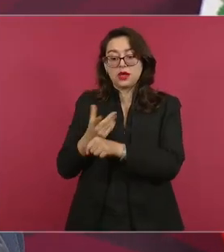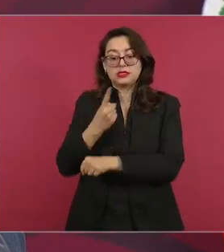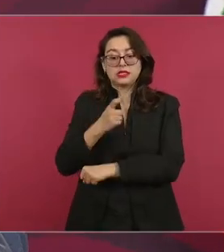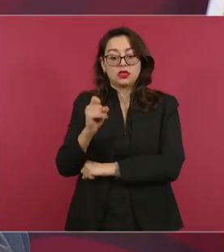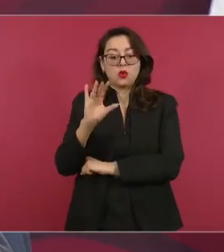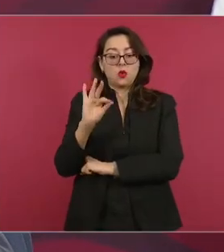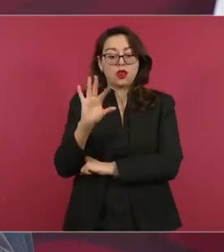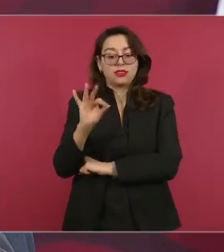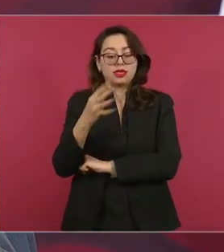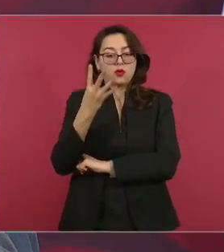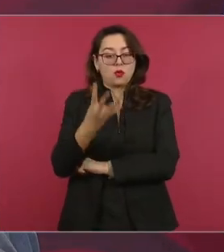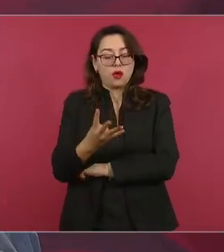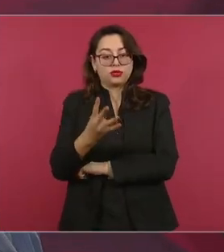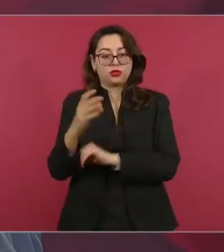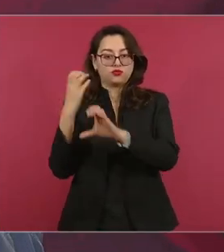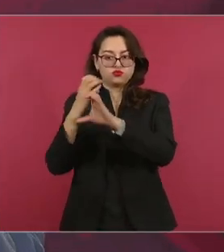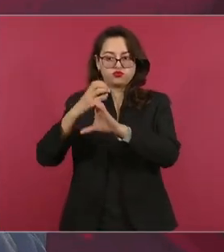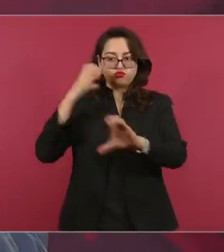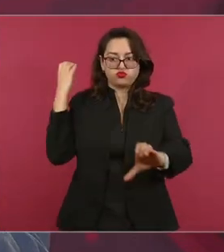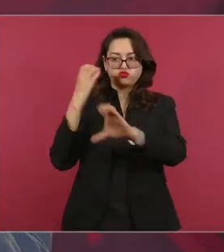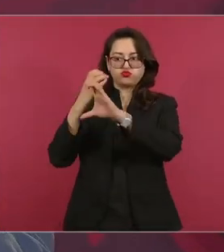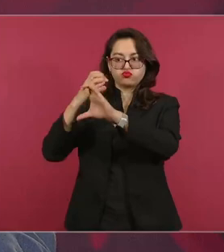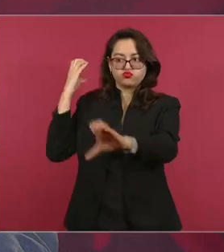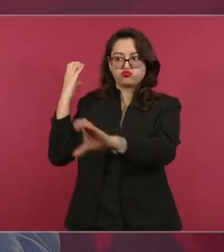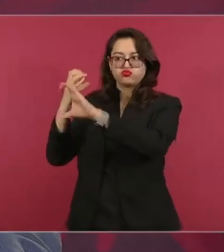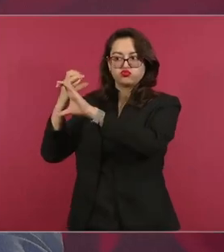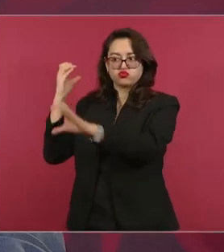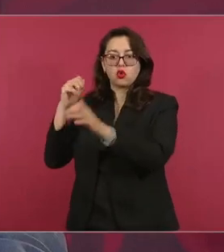144 pipas,